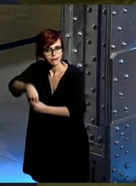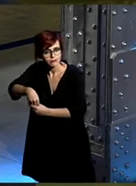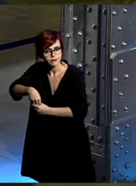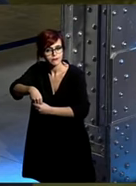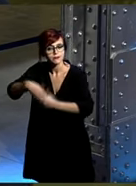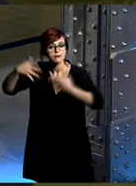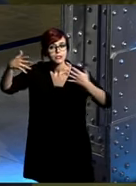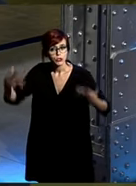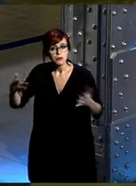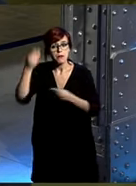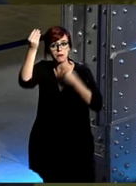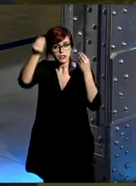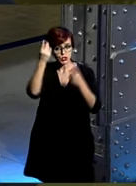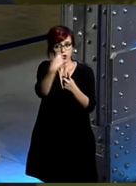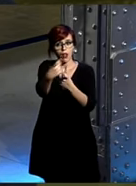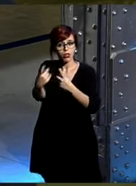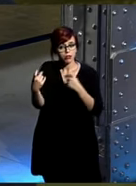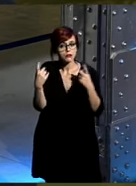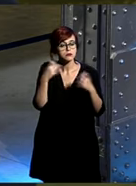parte esencial